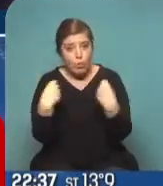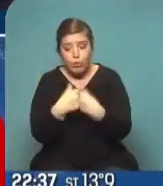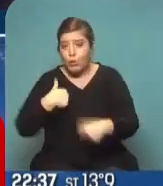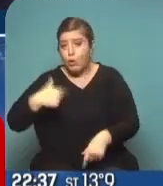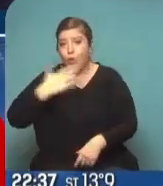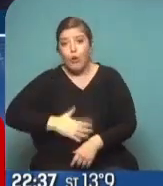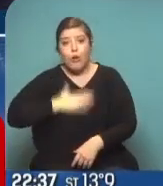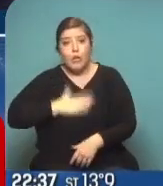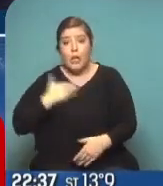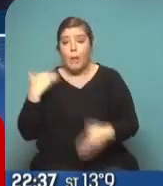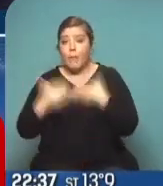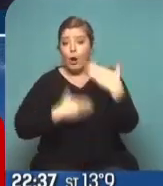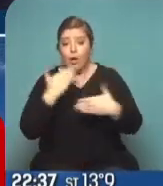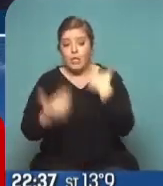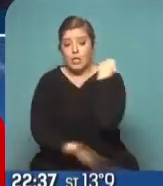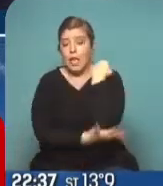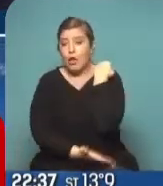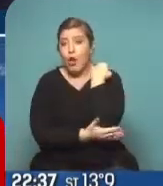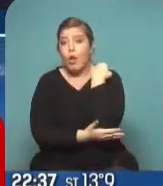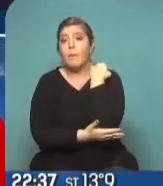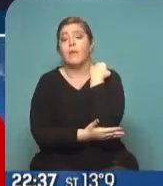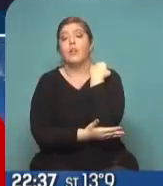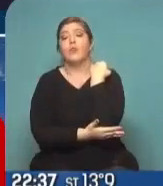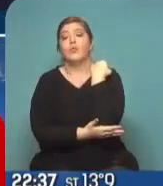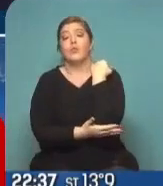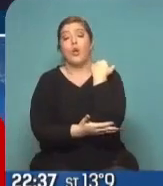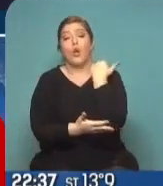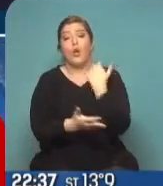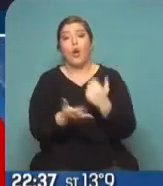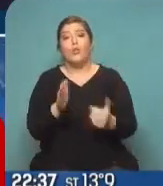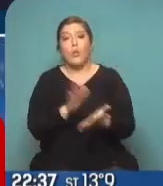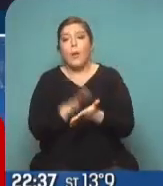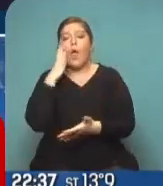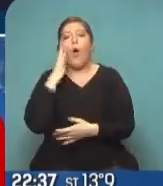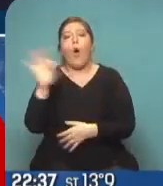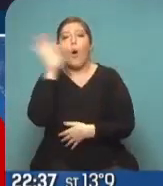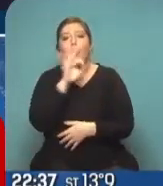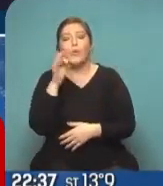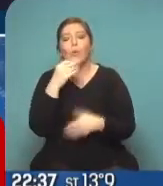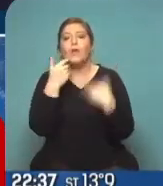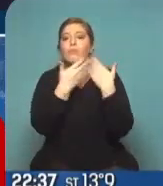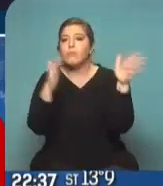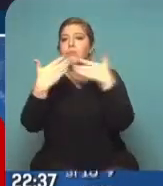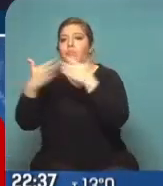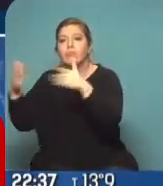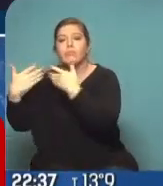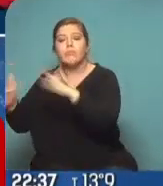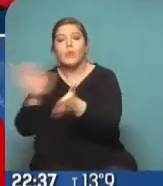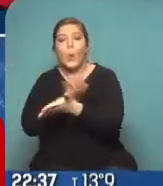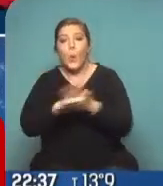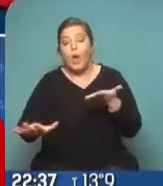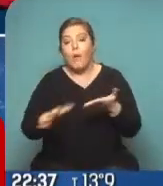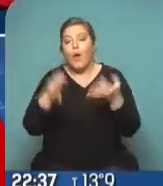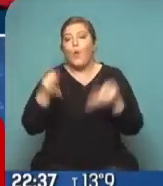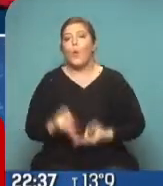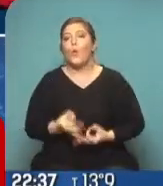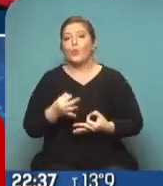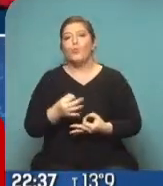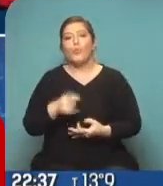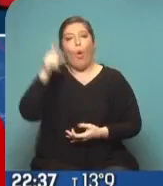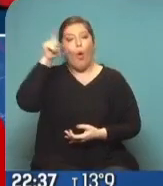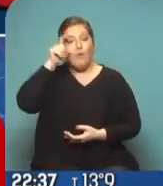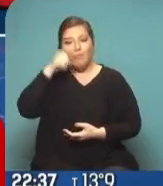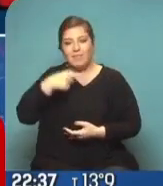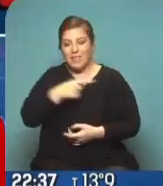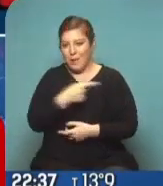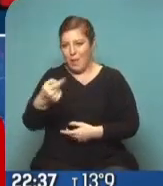progresos económicos que hemos logrado en términos de abrir oportunidades. Justo veíamos con Miguel en la semana pasada viajando